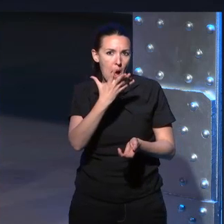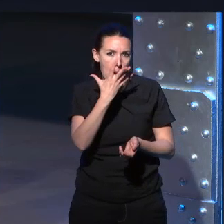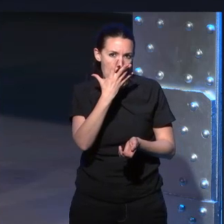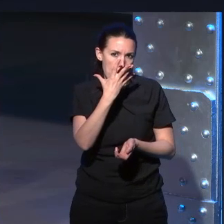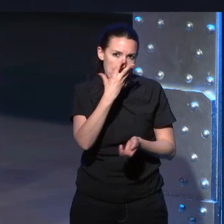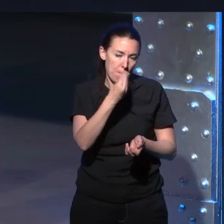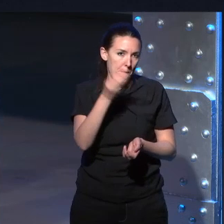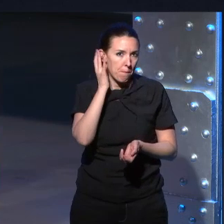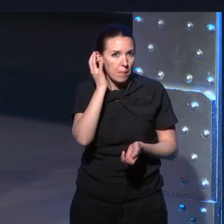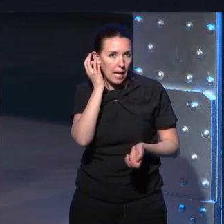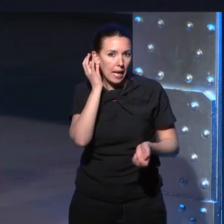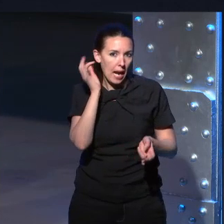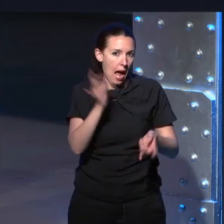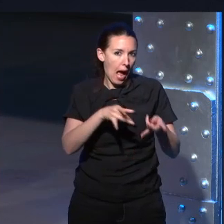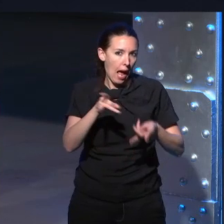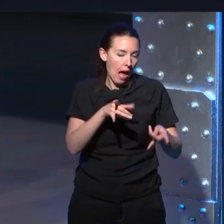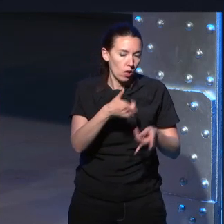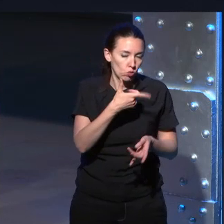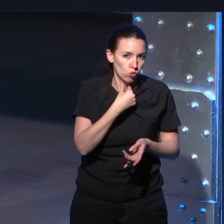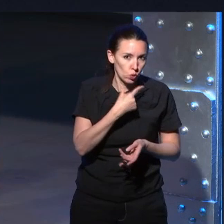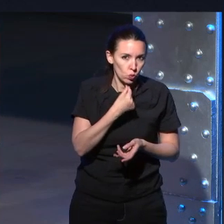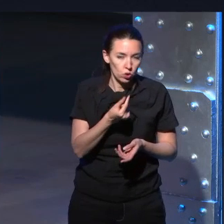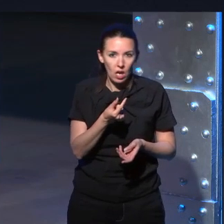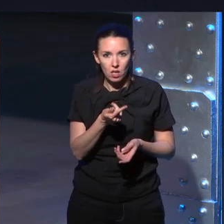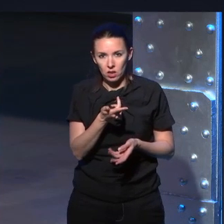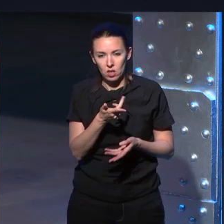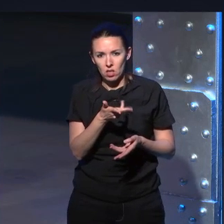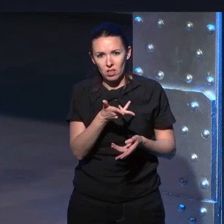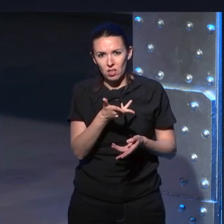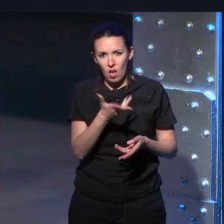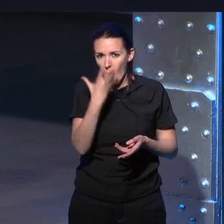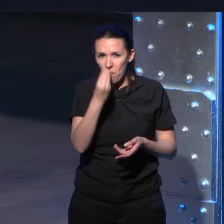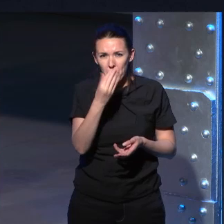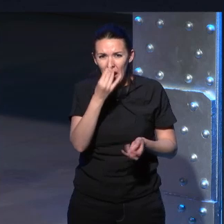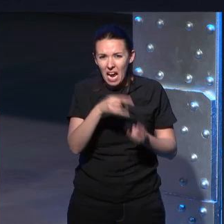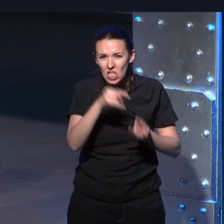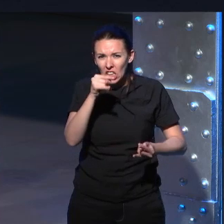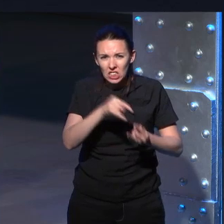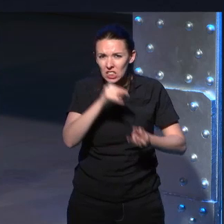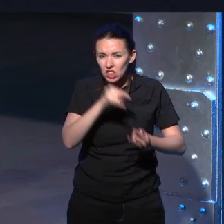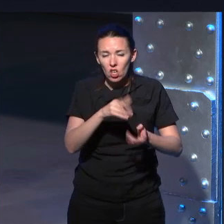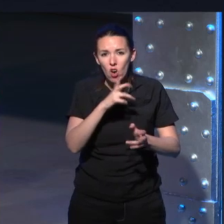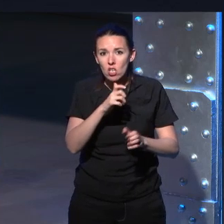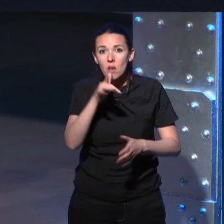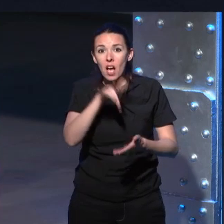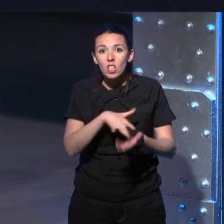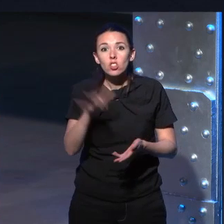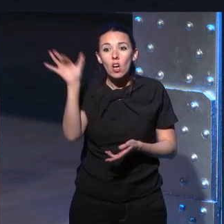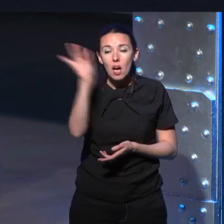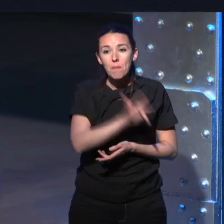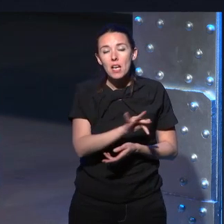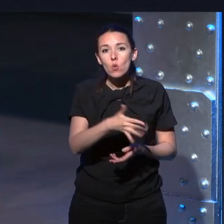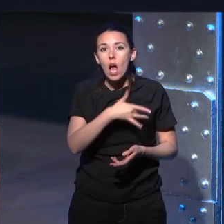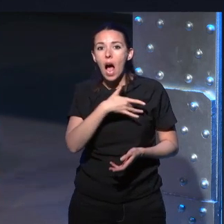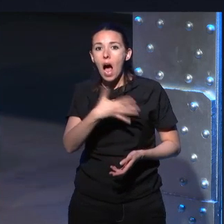cascos. Era horrible el perro, fuertísimo, y era un perro asesino. Tan asesino es que hizo una película que se llama Amores Perros,